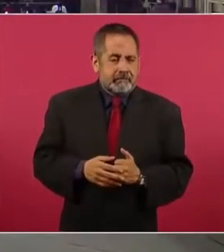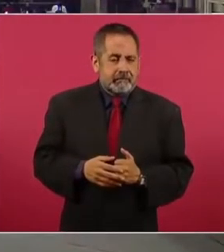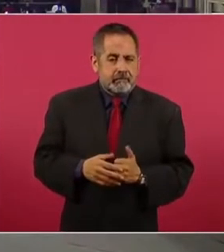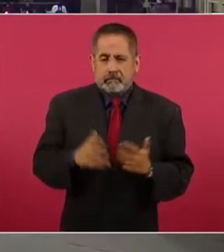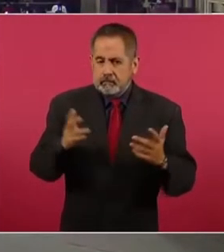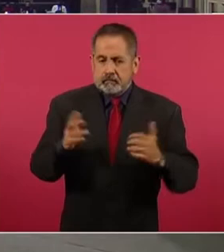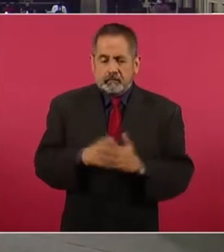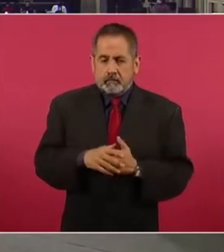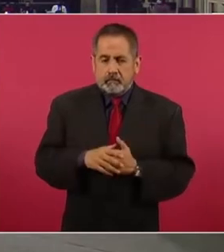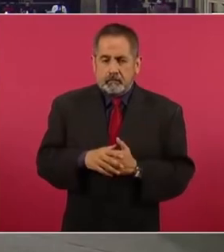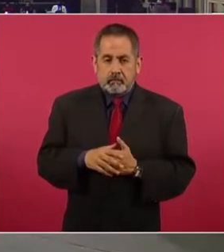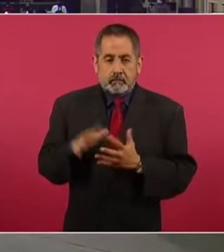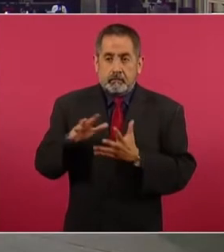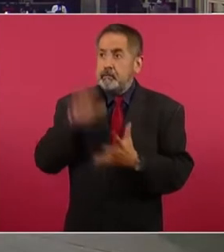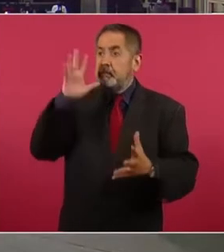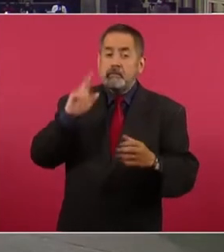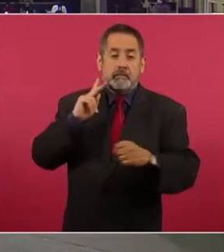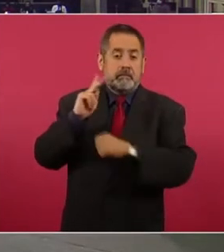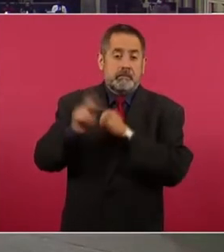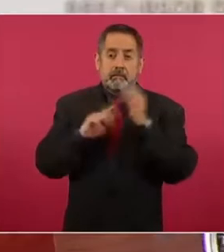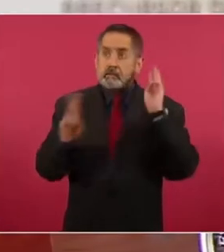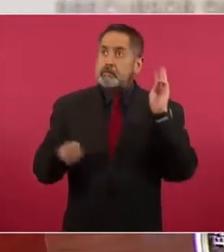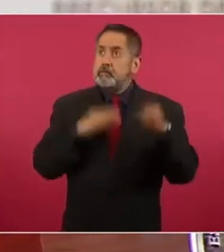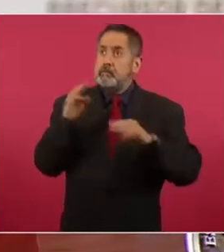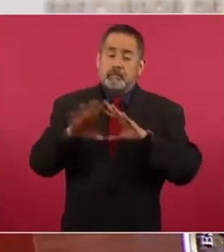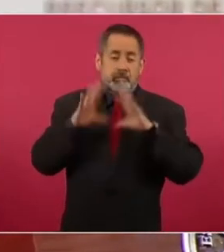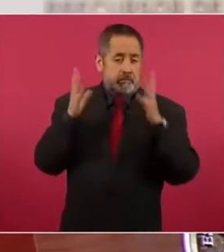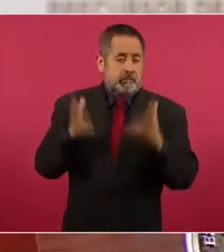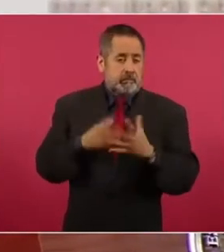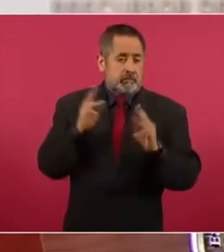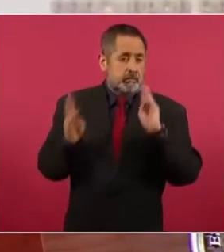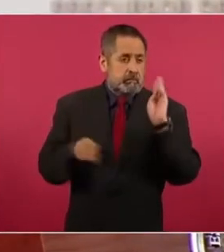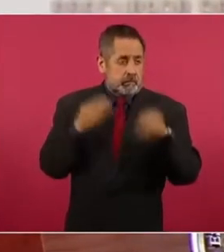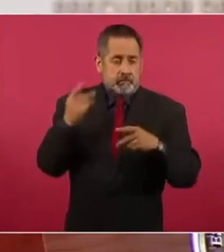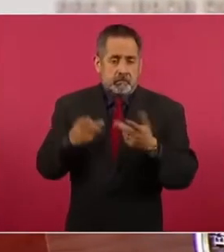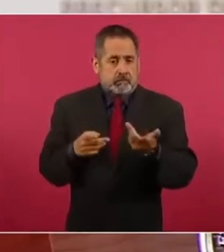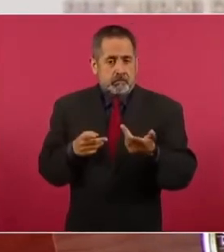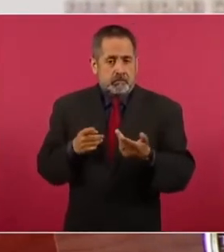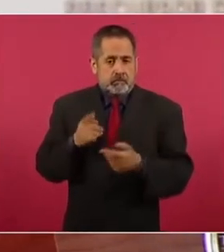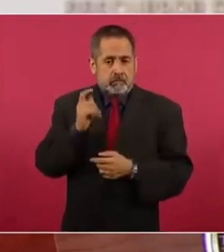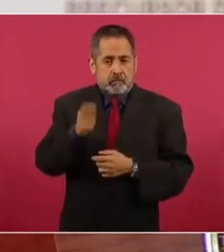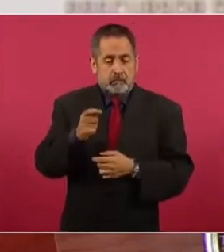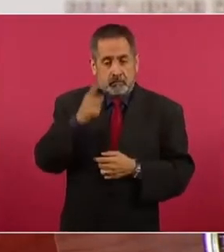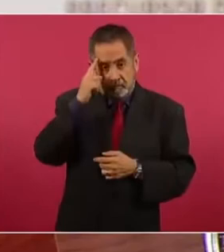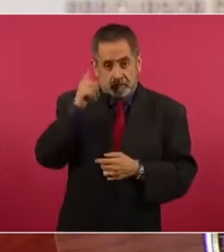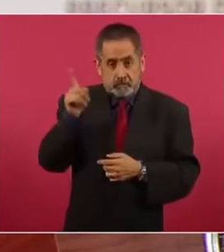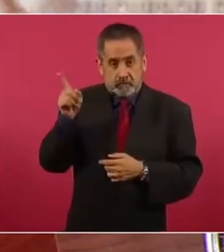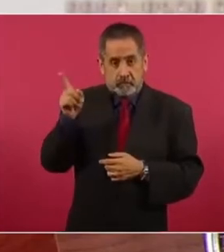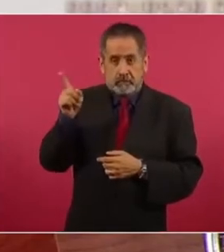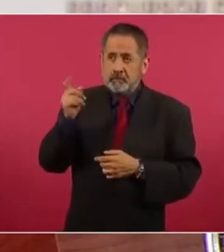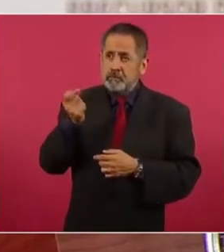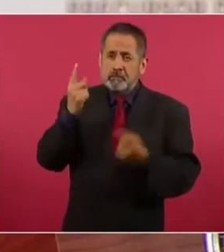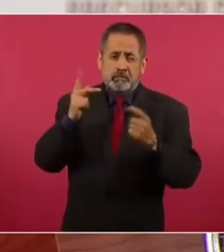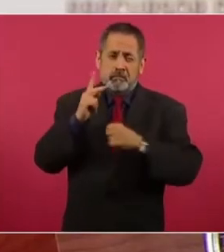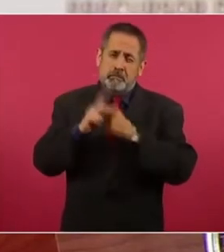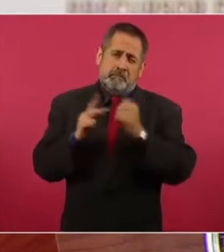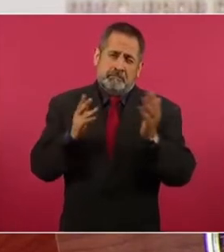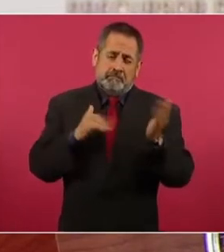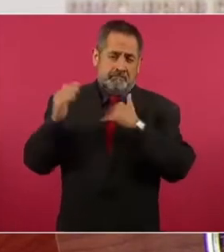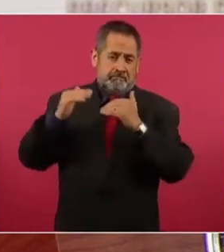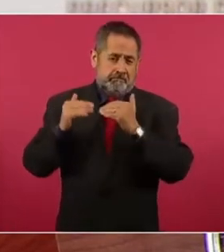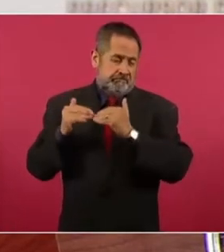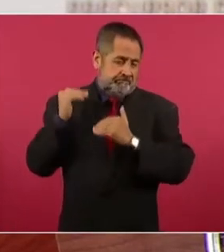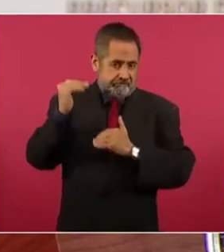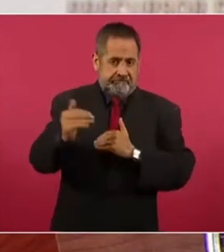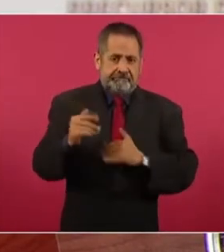en la mayor parte de los países del mundo, sobre todo los más desarrollados,